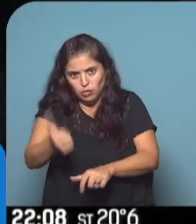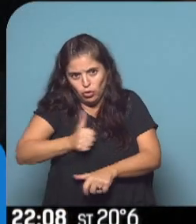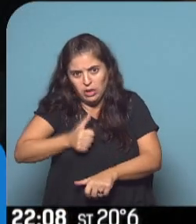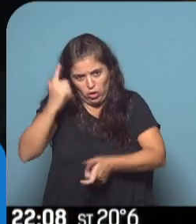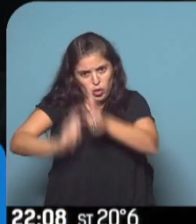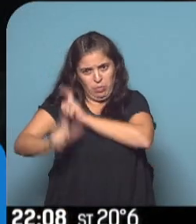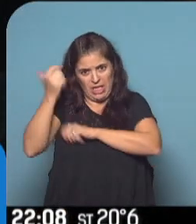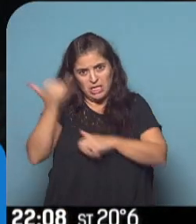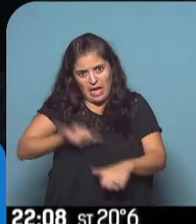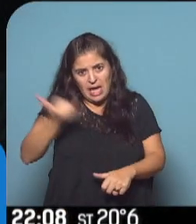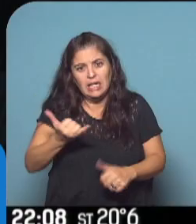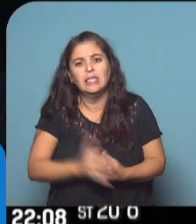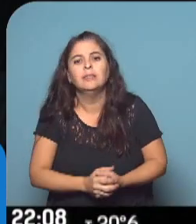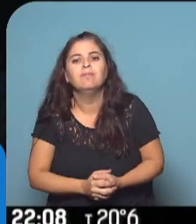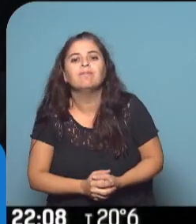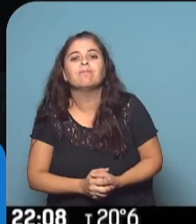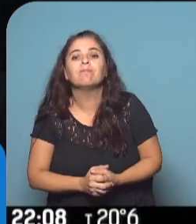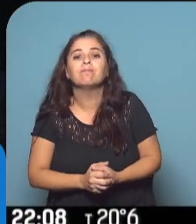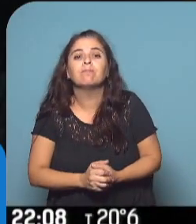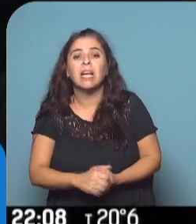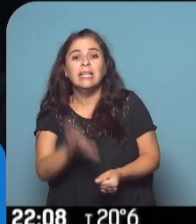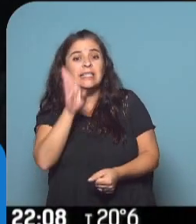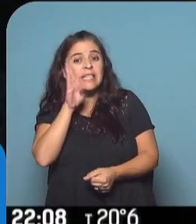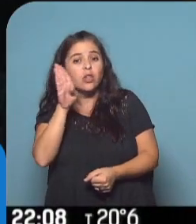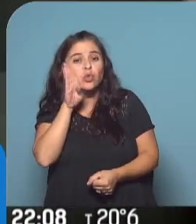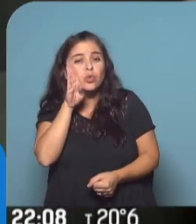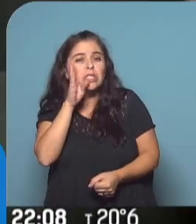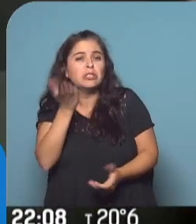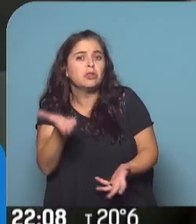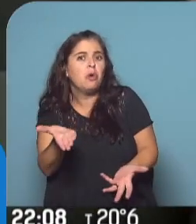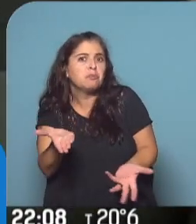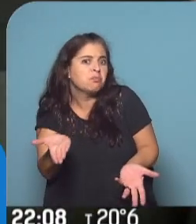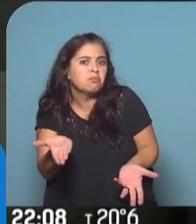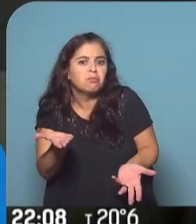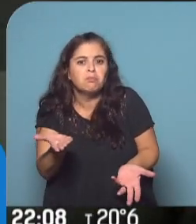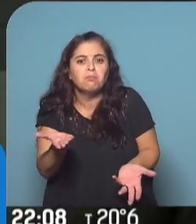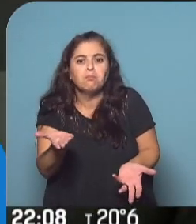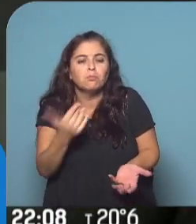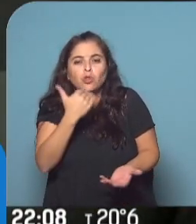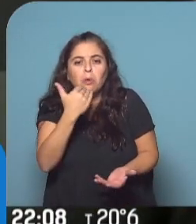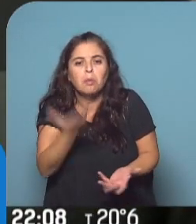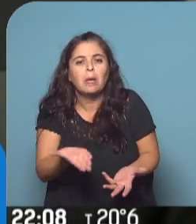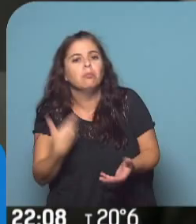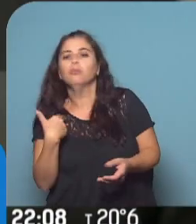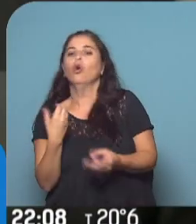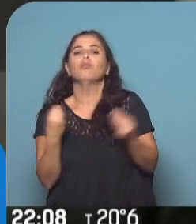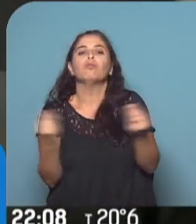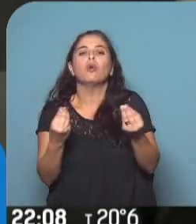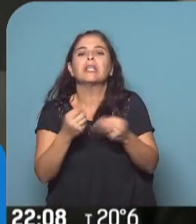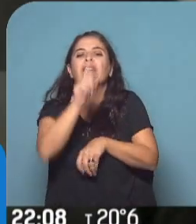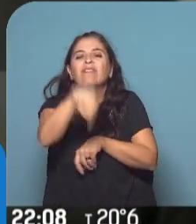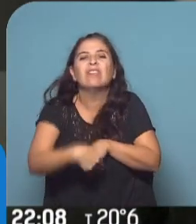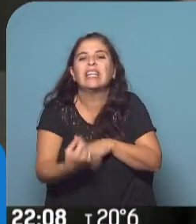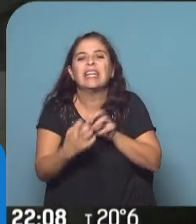the United States has been escalating the situation unnecessarily. We do not seek escalation, but we have